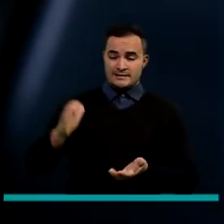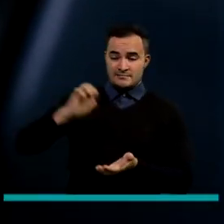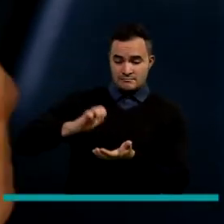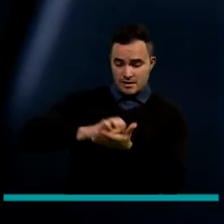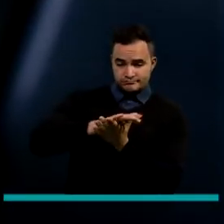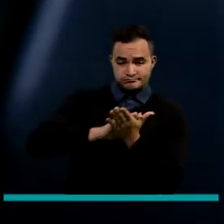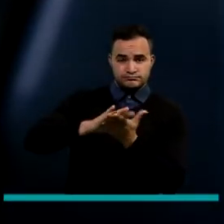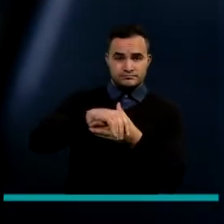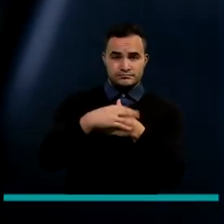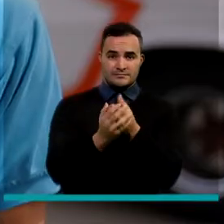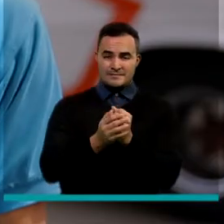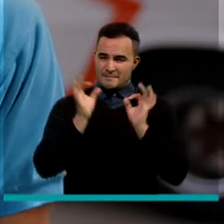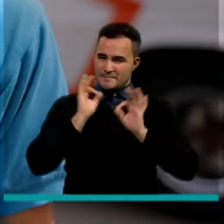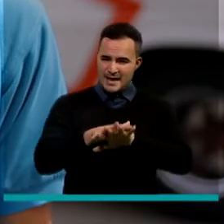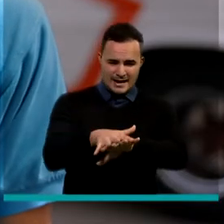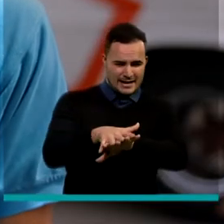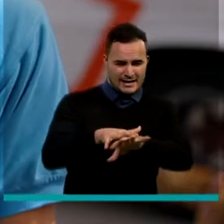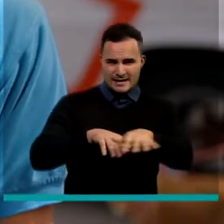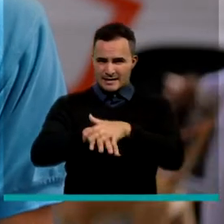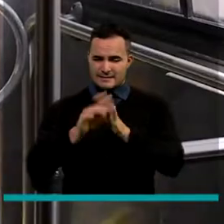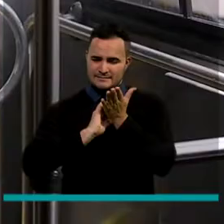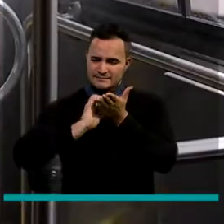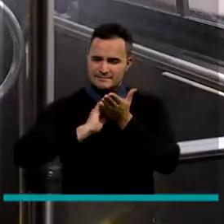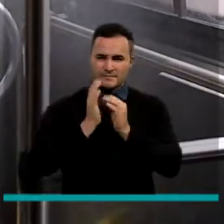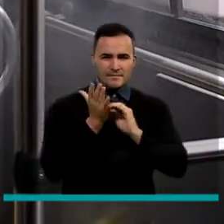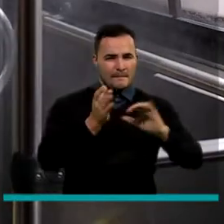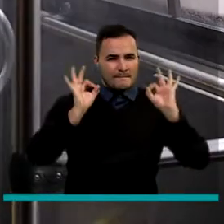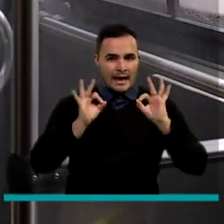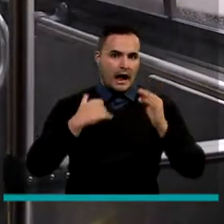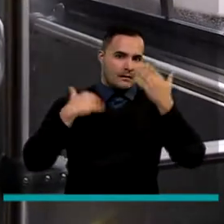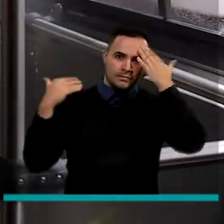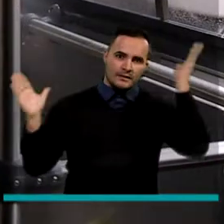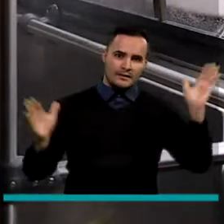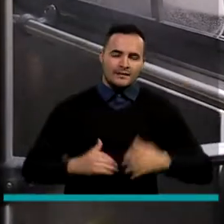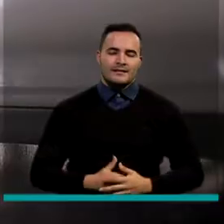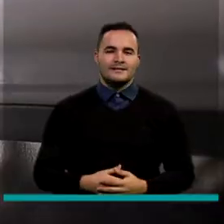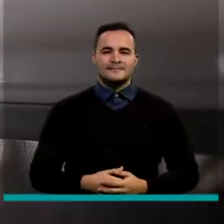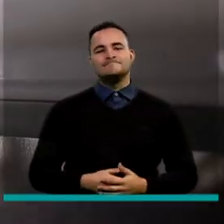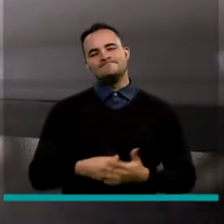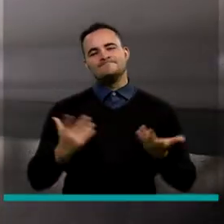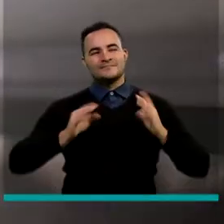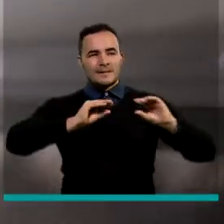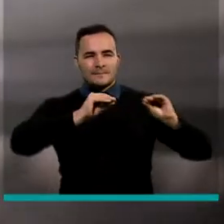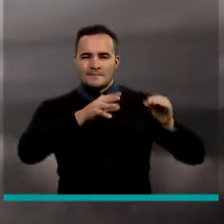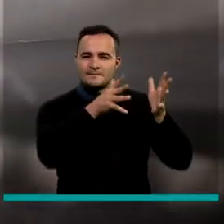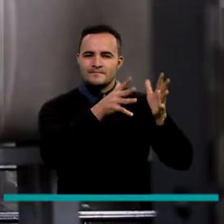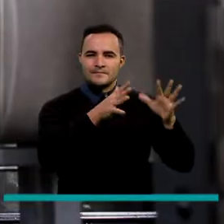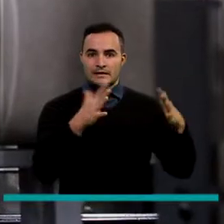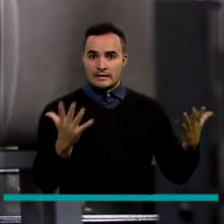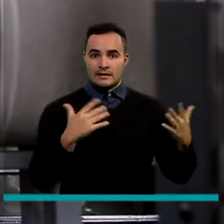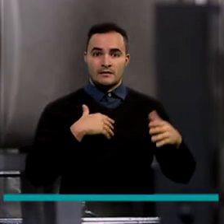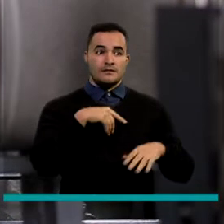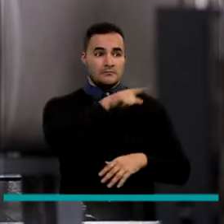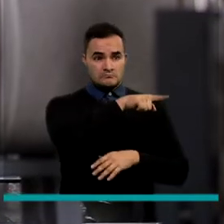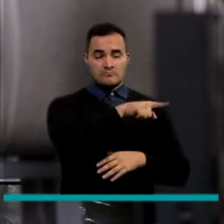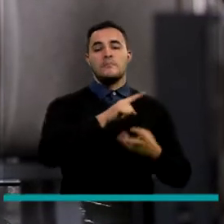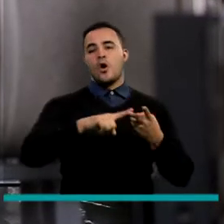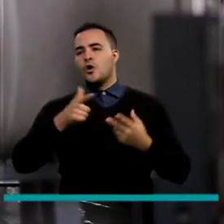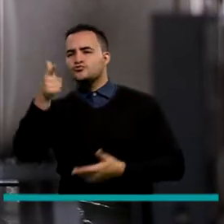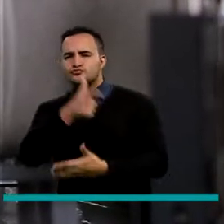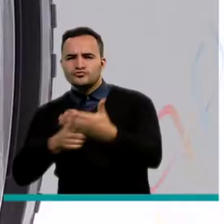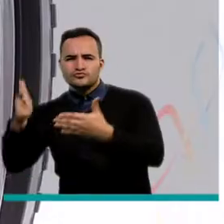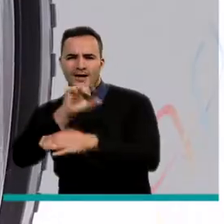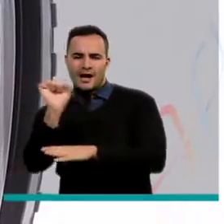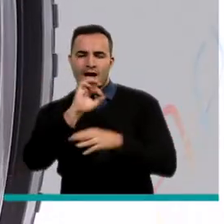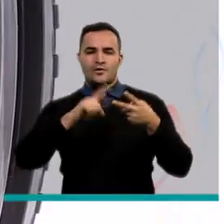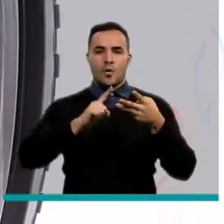bien, que estregase bien todas las manos, todos los dedos. Estas capacitaciones se extenderán a paraderos y lavaderos de